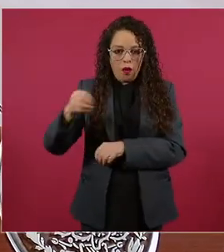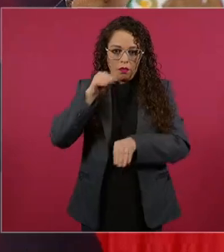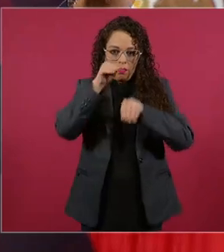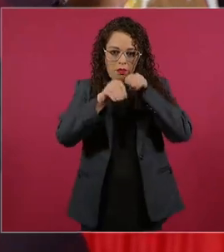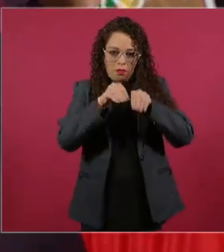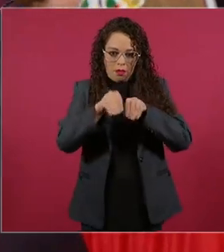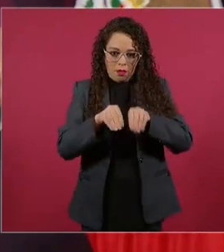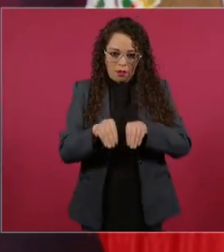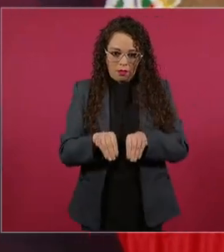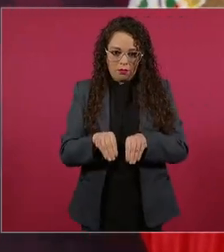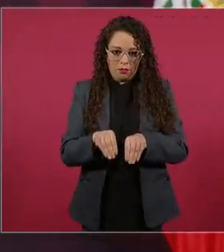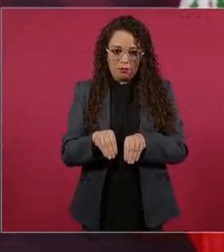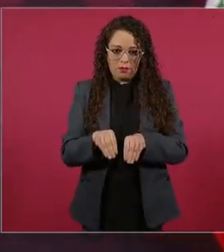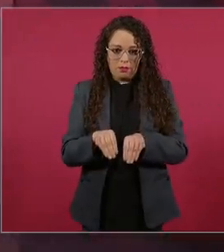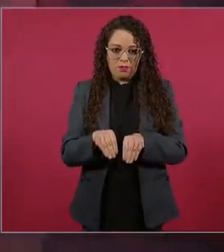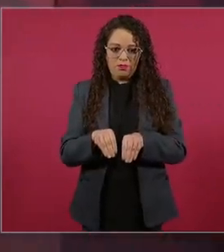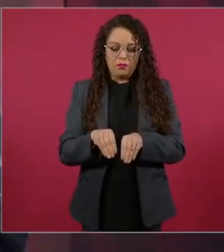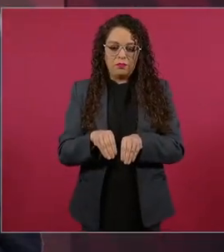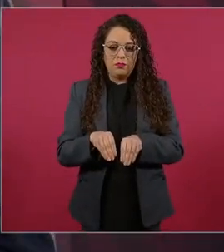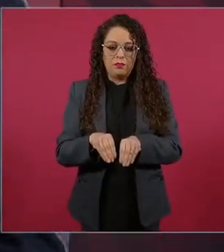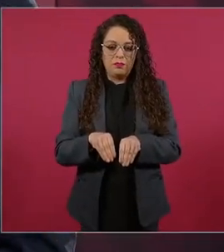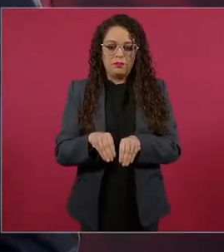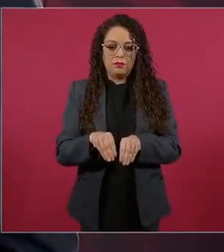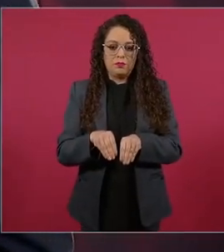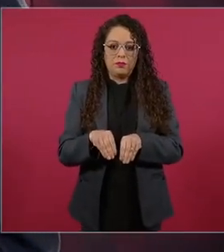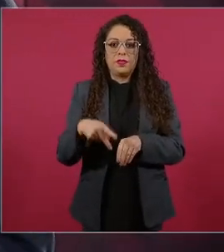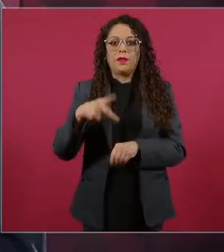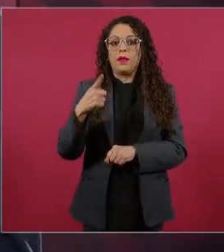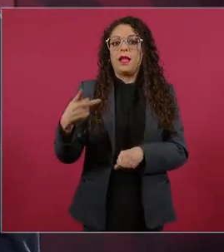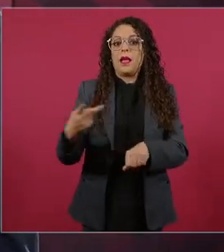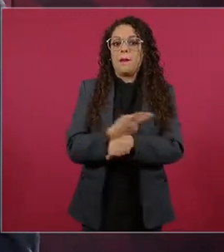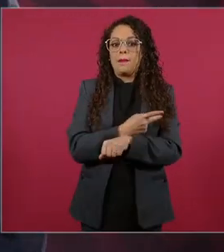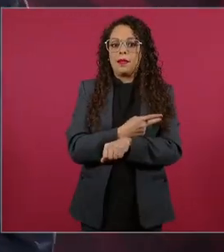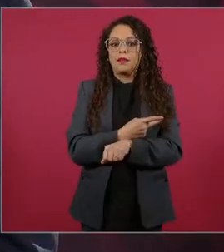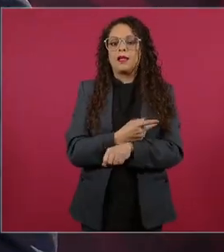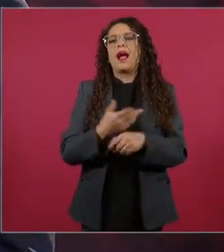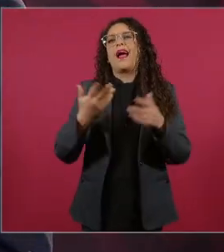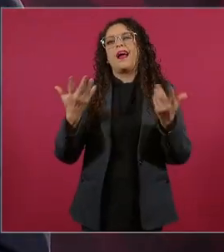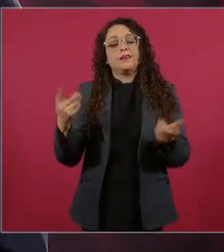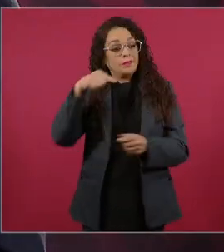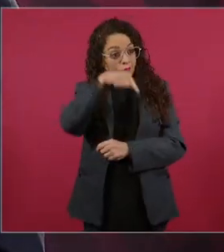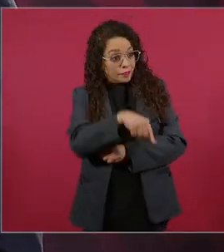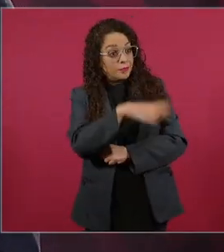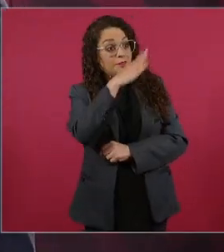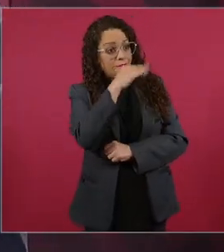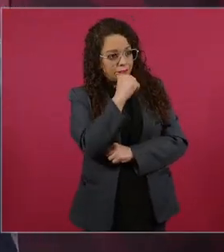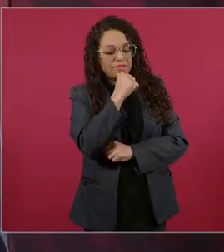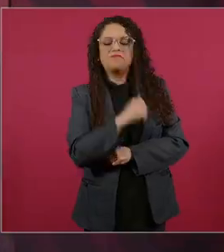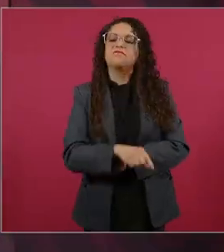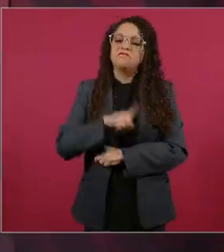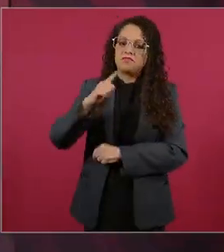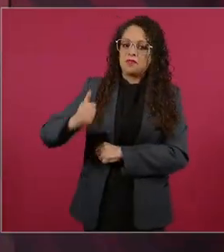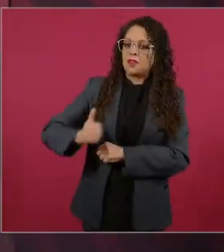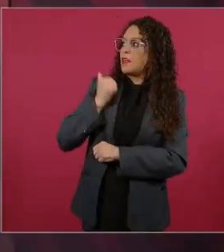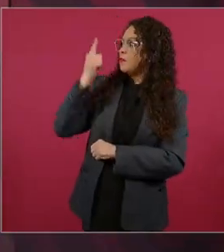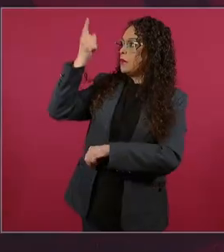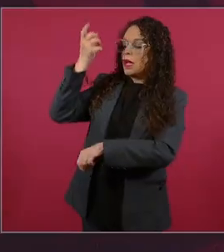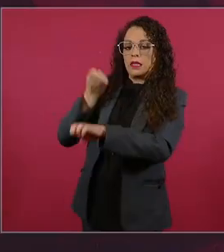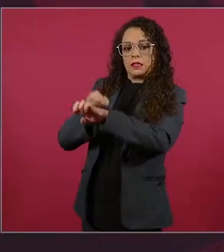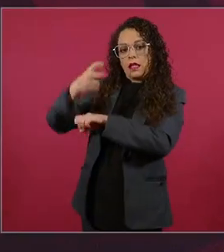fraccionadores al Estado de México a construir miles de